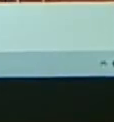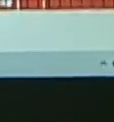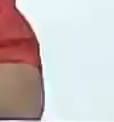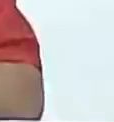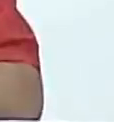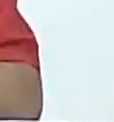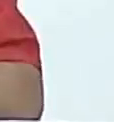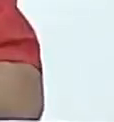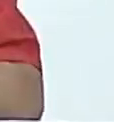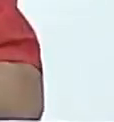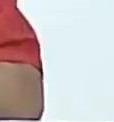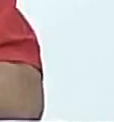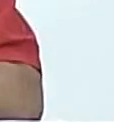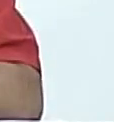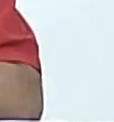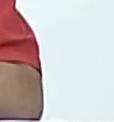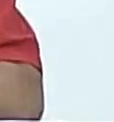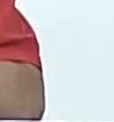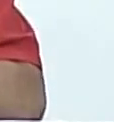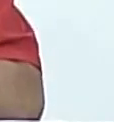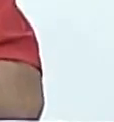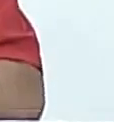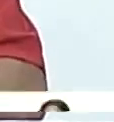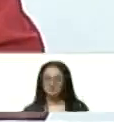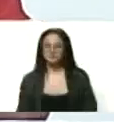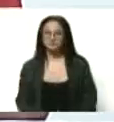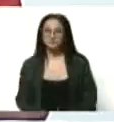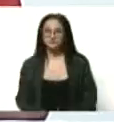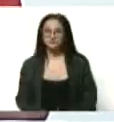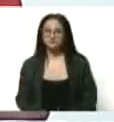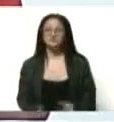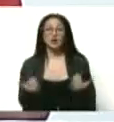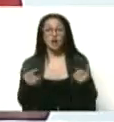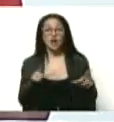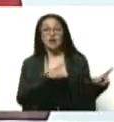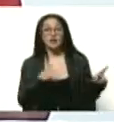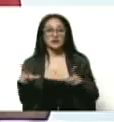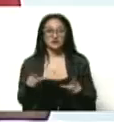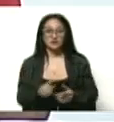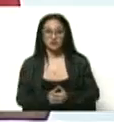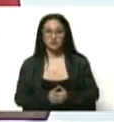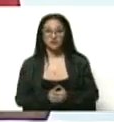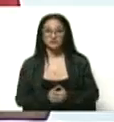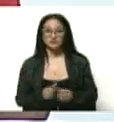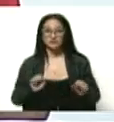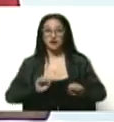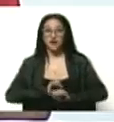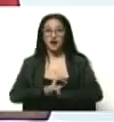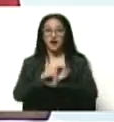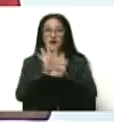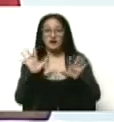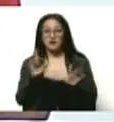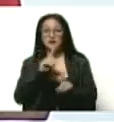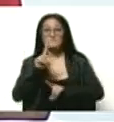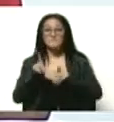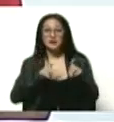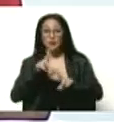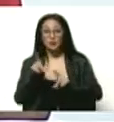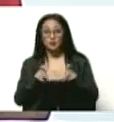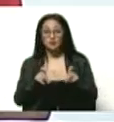Bueno, queridos compañeros, queridas compañeras, estamos listos. Aclarada la